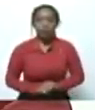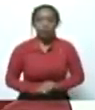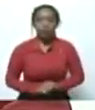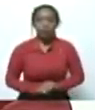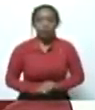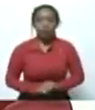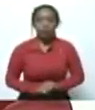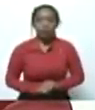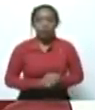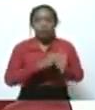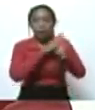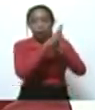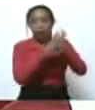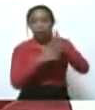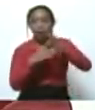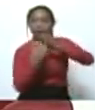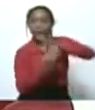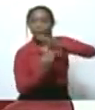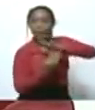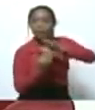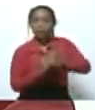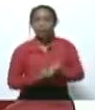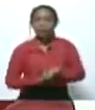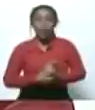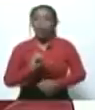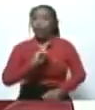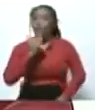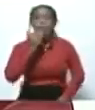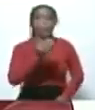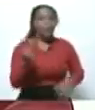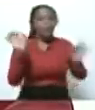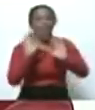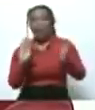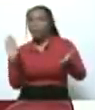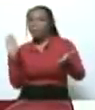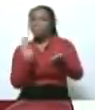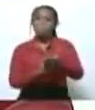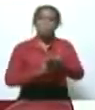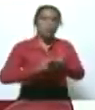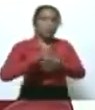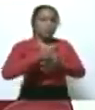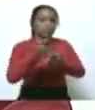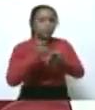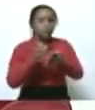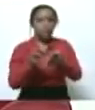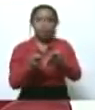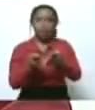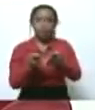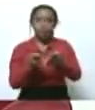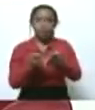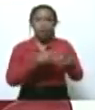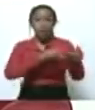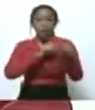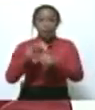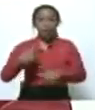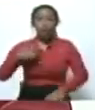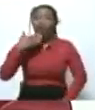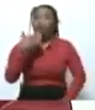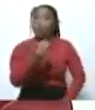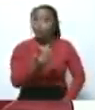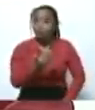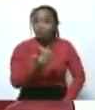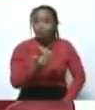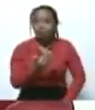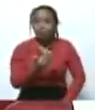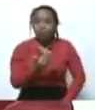una estructura de las bases de nuestro partido. No permitan que nadie les imponga líneas. Eso lo pido.